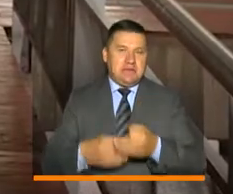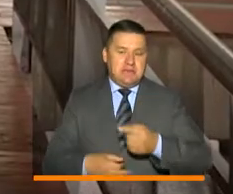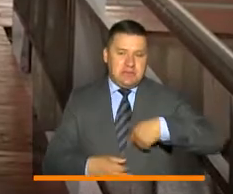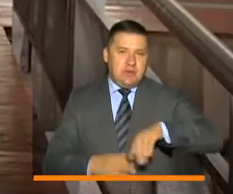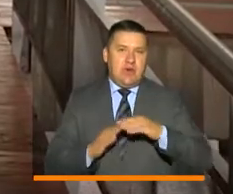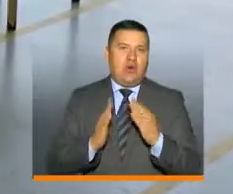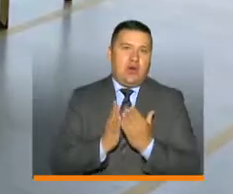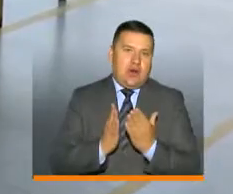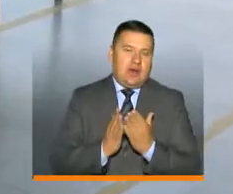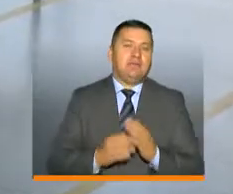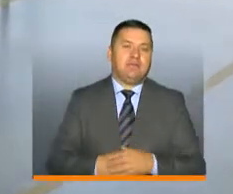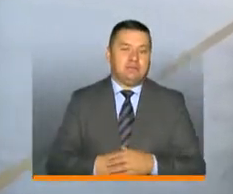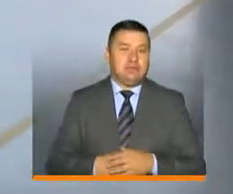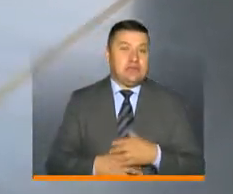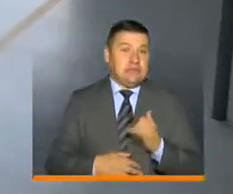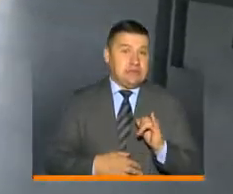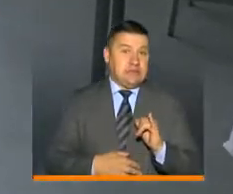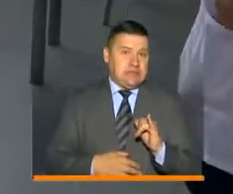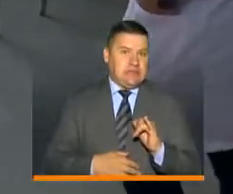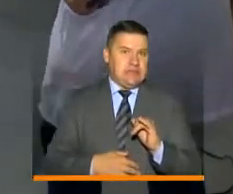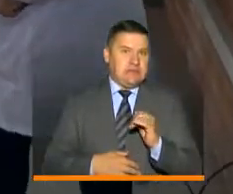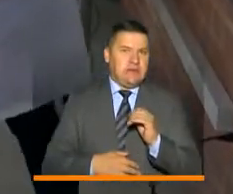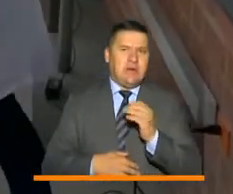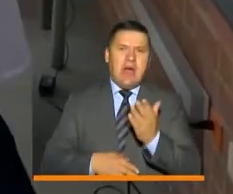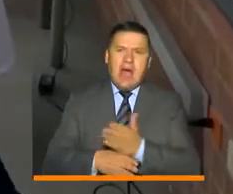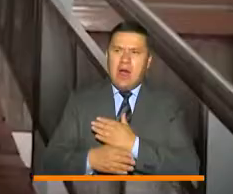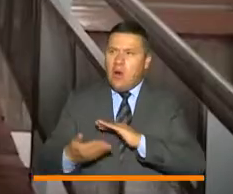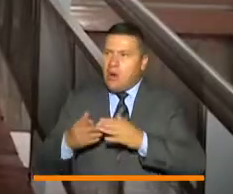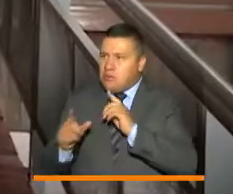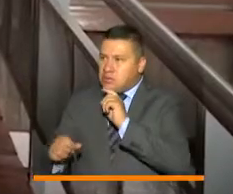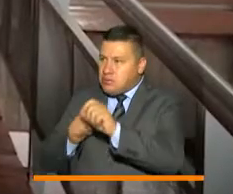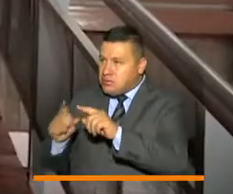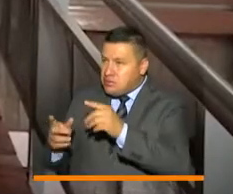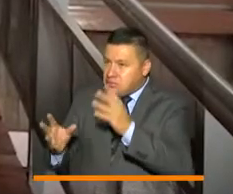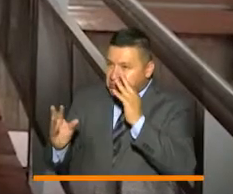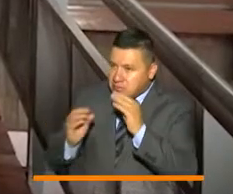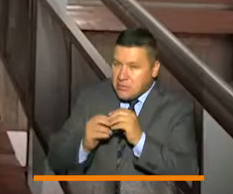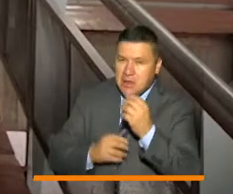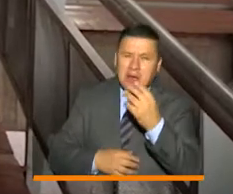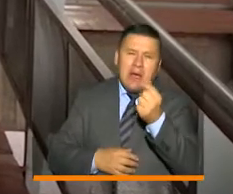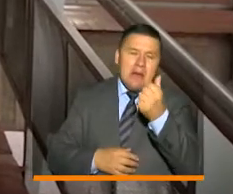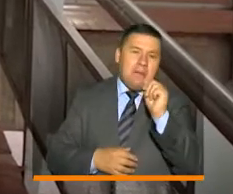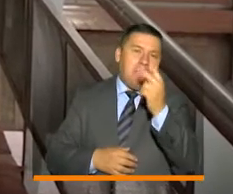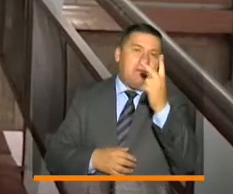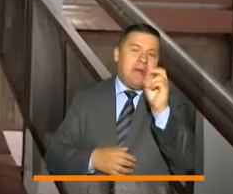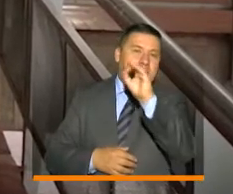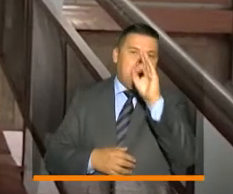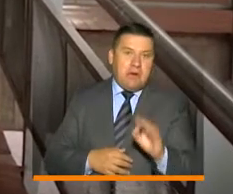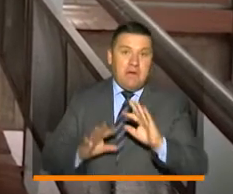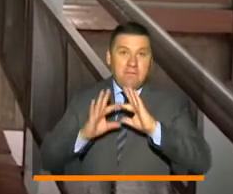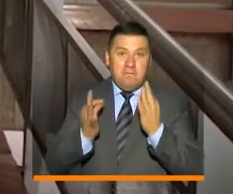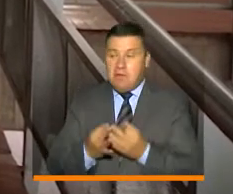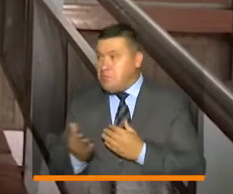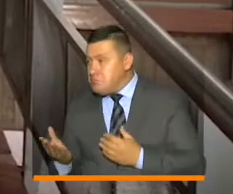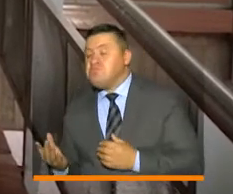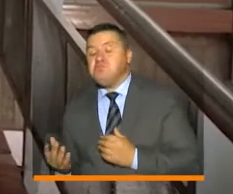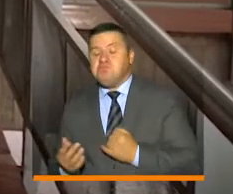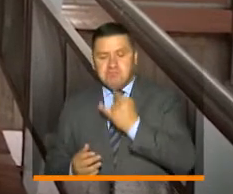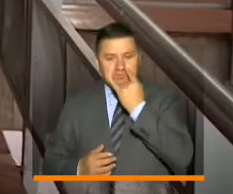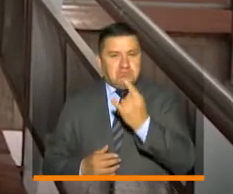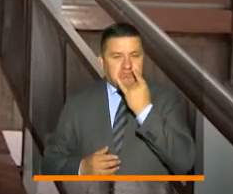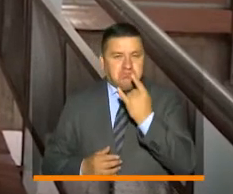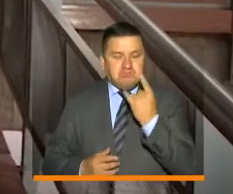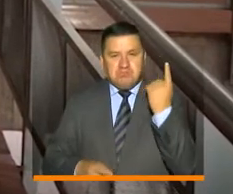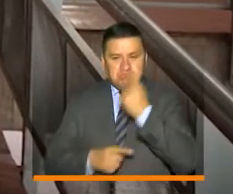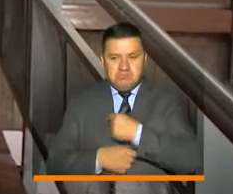nuestros colegios. Después de hacer consultas con toda nuestra comunidad, más del 20% de nuestras familias manifestaron interés en